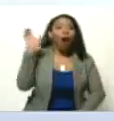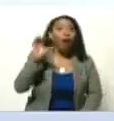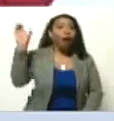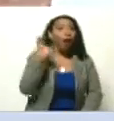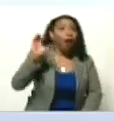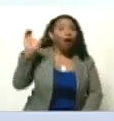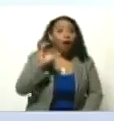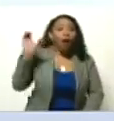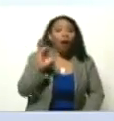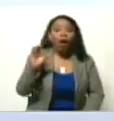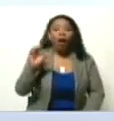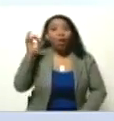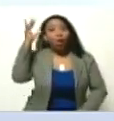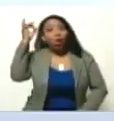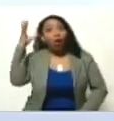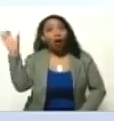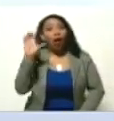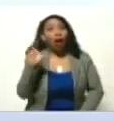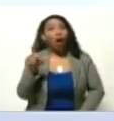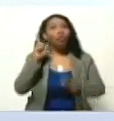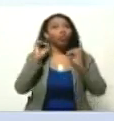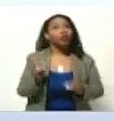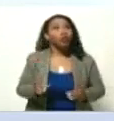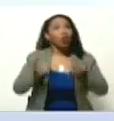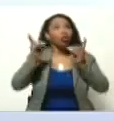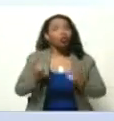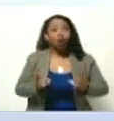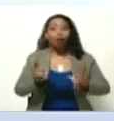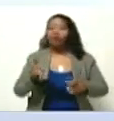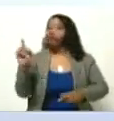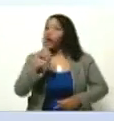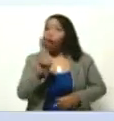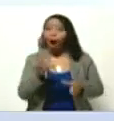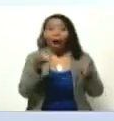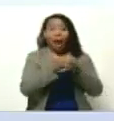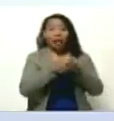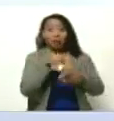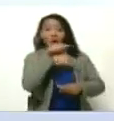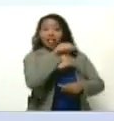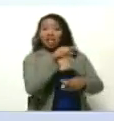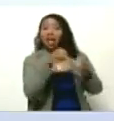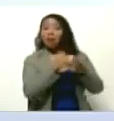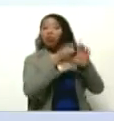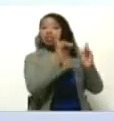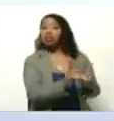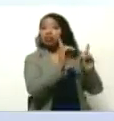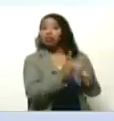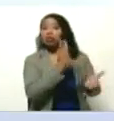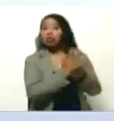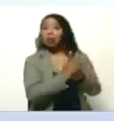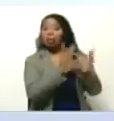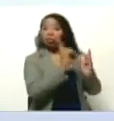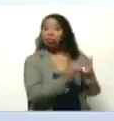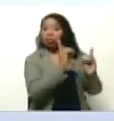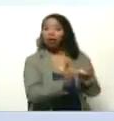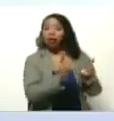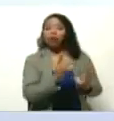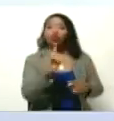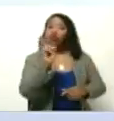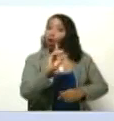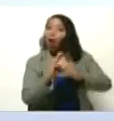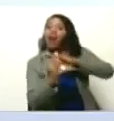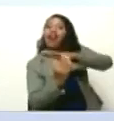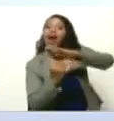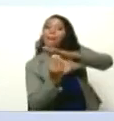deciden en la capital. O no, mira, eso lo decide el equipito que está allí. No, es las bases del partido los que toman